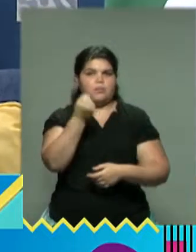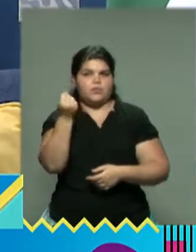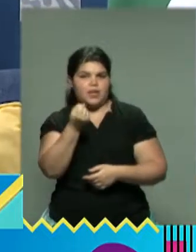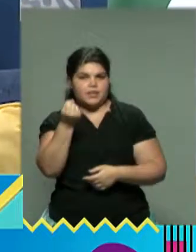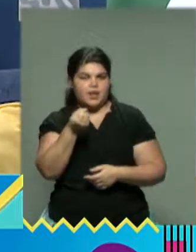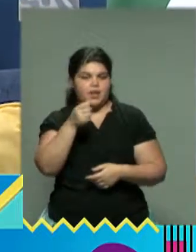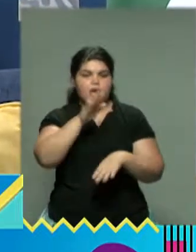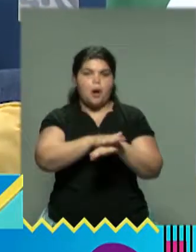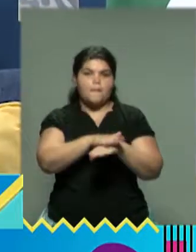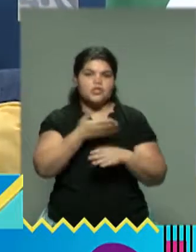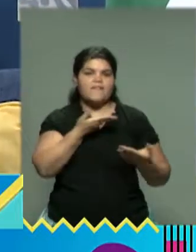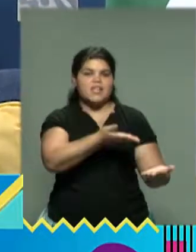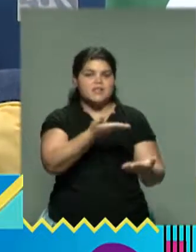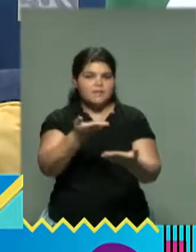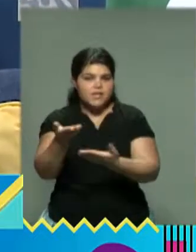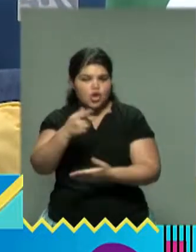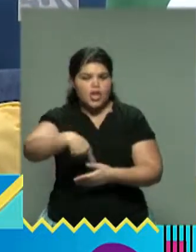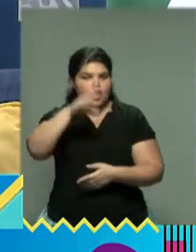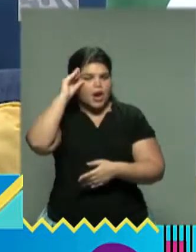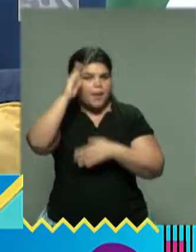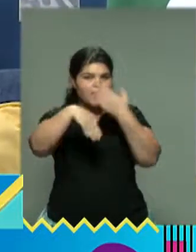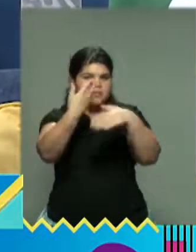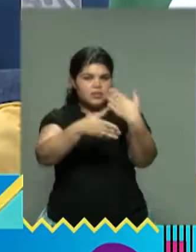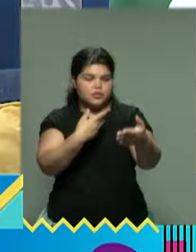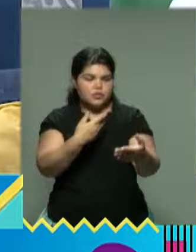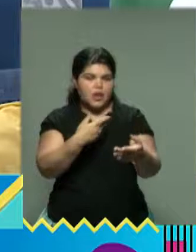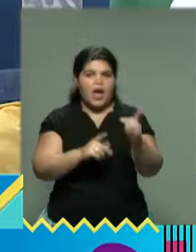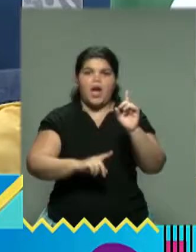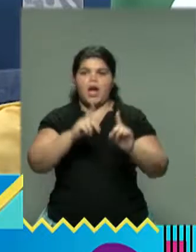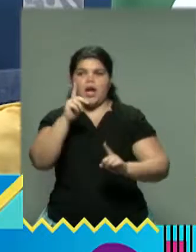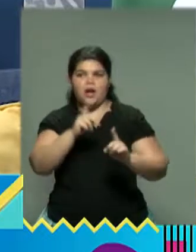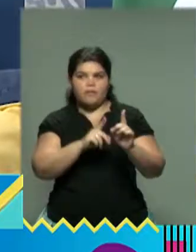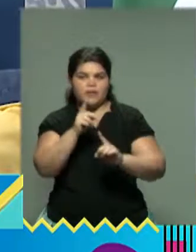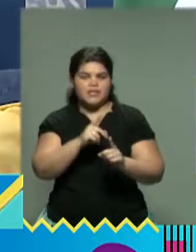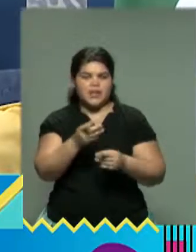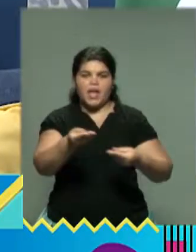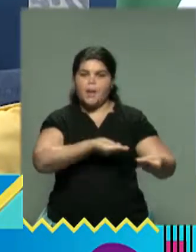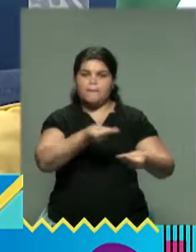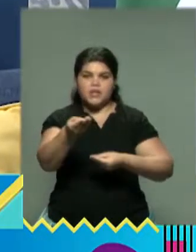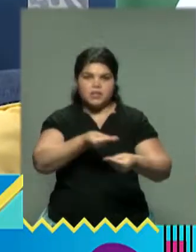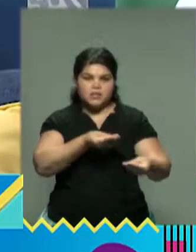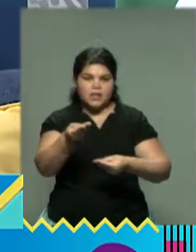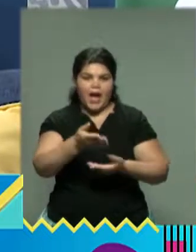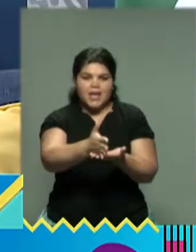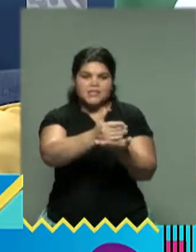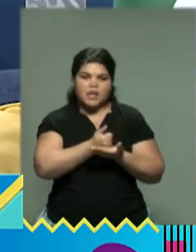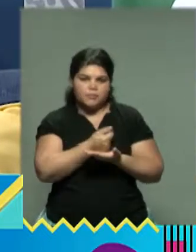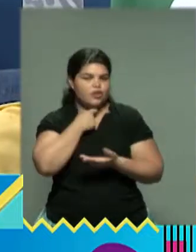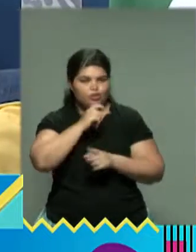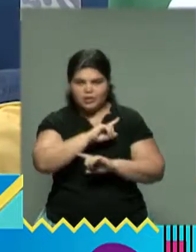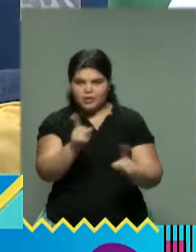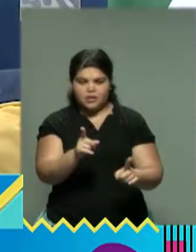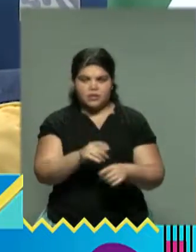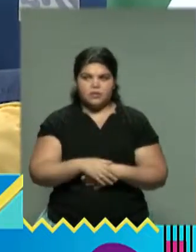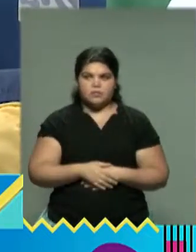brinda el servicio ese, que no siempre lo quieren, las empresas lo quieren aceptar, por lo menos